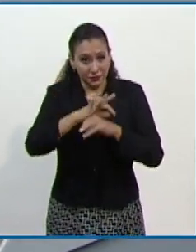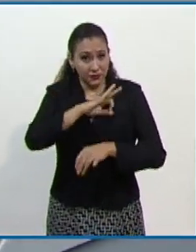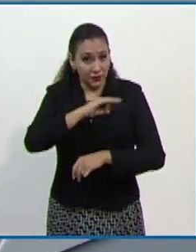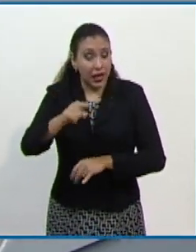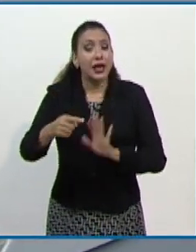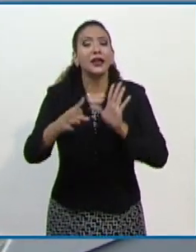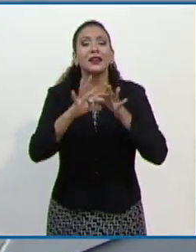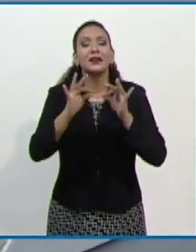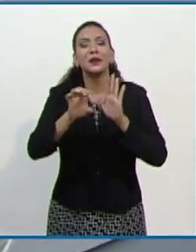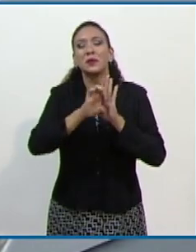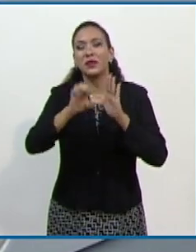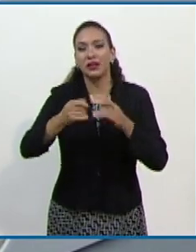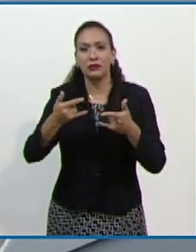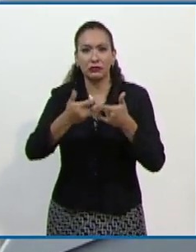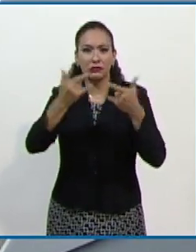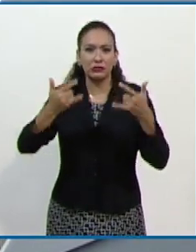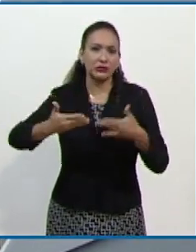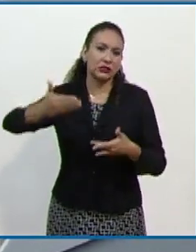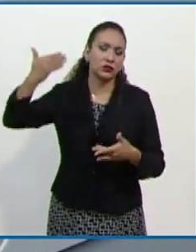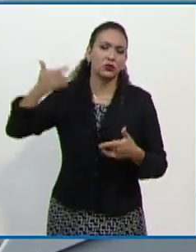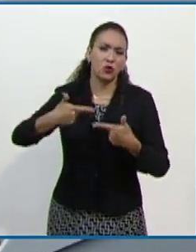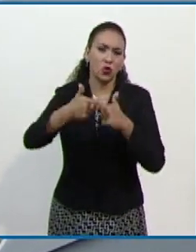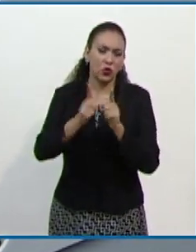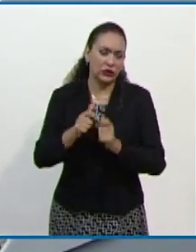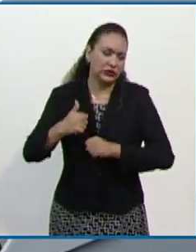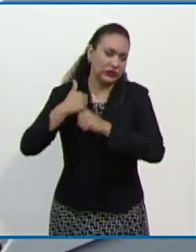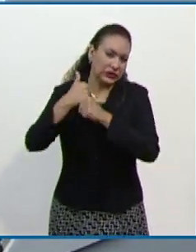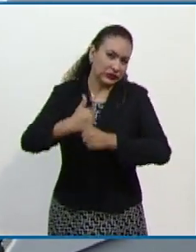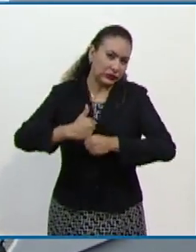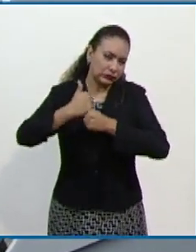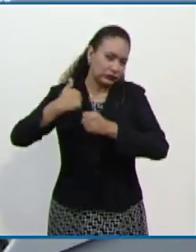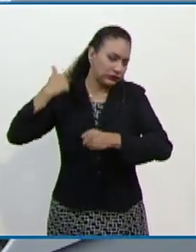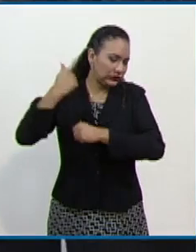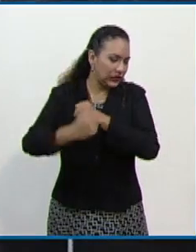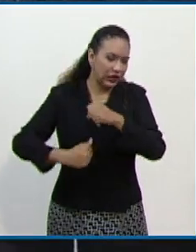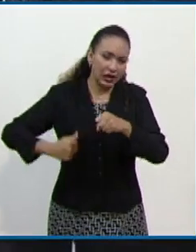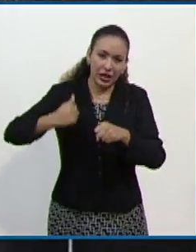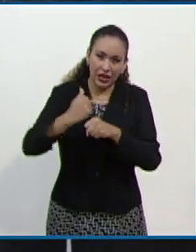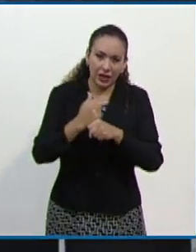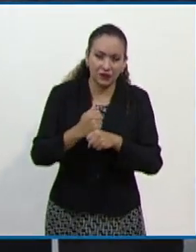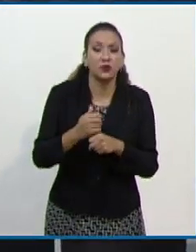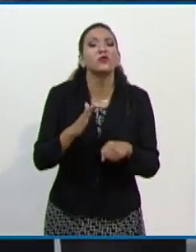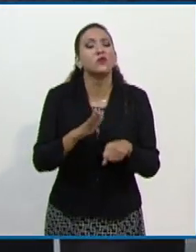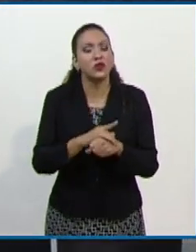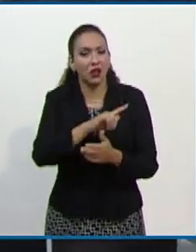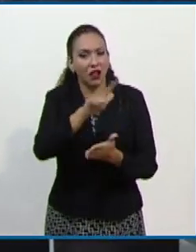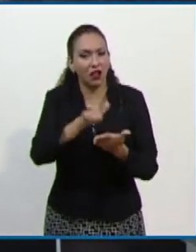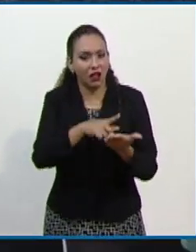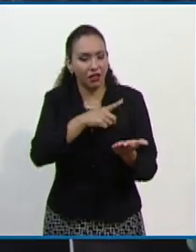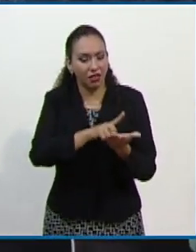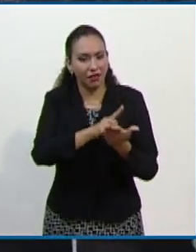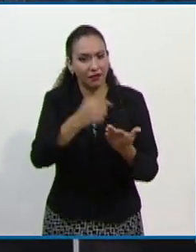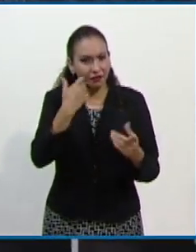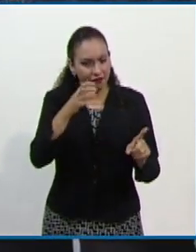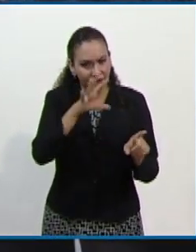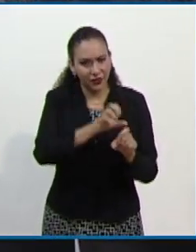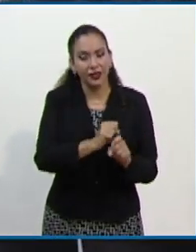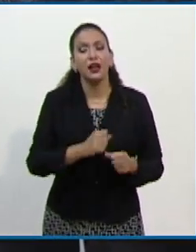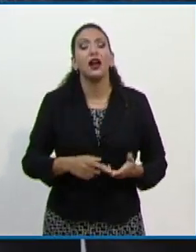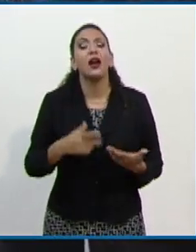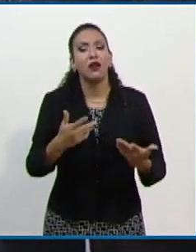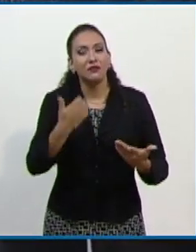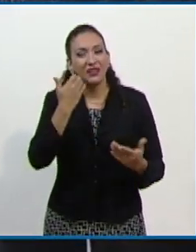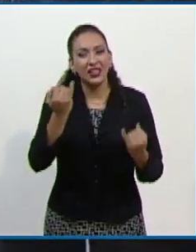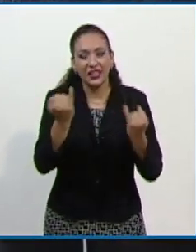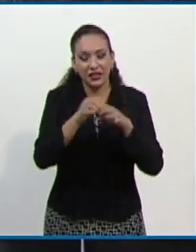desventajas históricas que ciertos grupos sociales han sufrido en el ejercicio de sus derechos. El objetivo, dijo, es garantizar un acceso equitativo